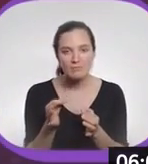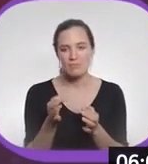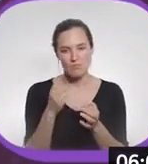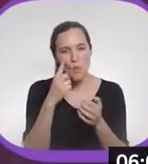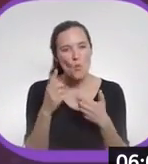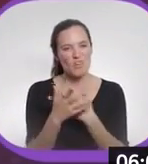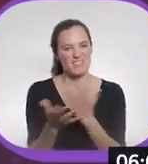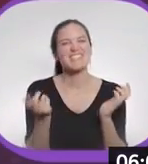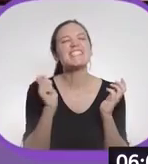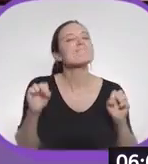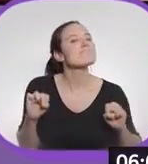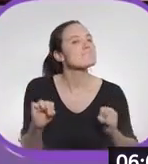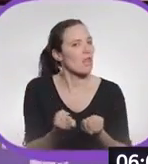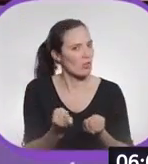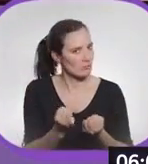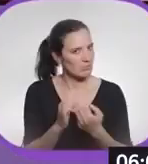mostraré quién es malo!